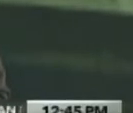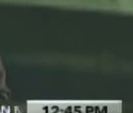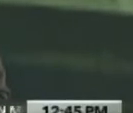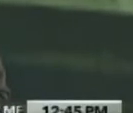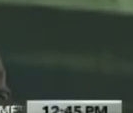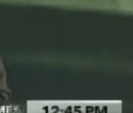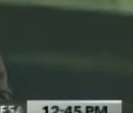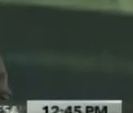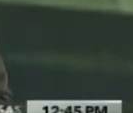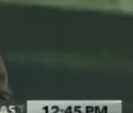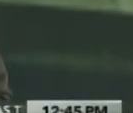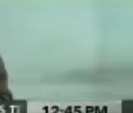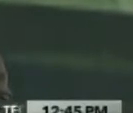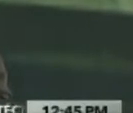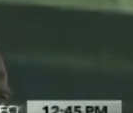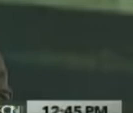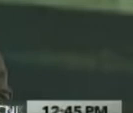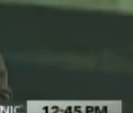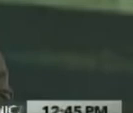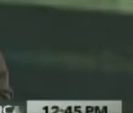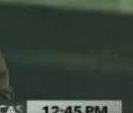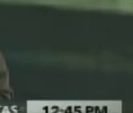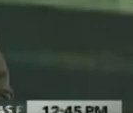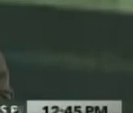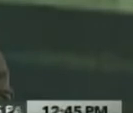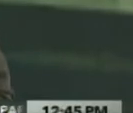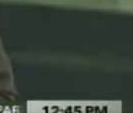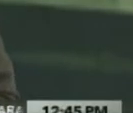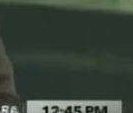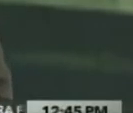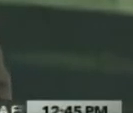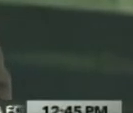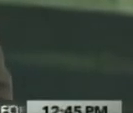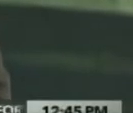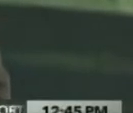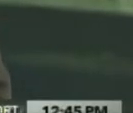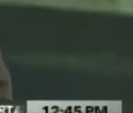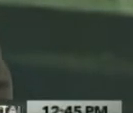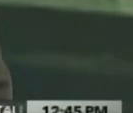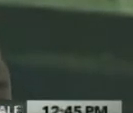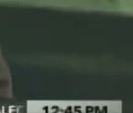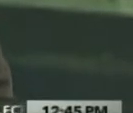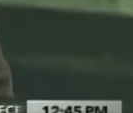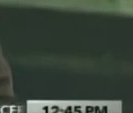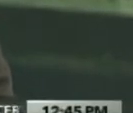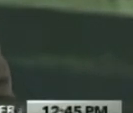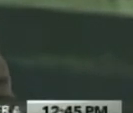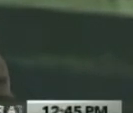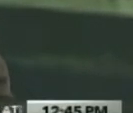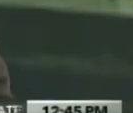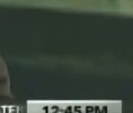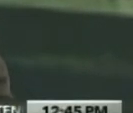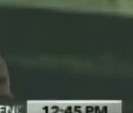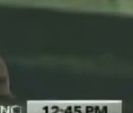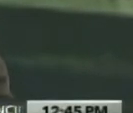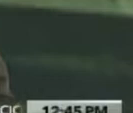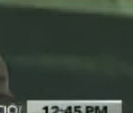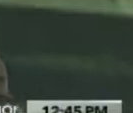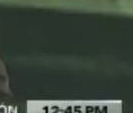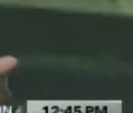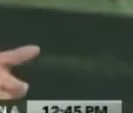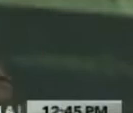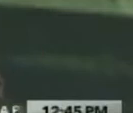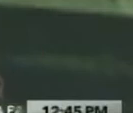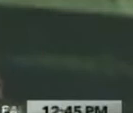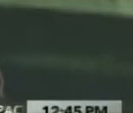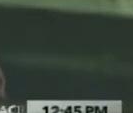las entradas del quinto Festival de Teatro de Caracas 2016. Allí está Carlos Rebete para ofrecernos los detalles de esta preventa que inicia